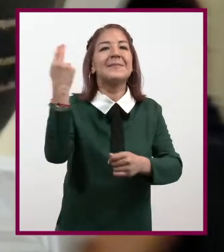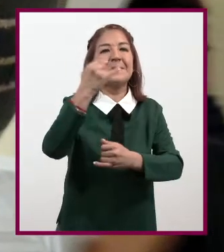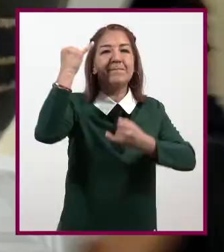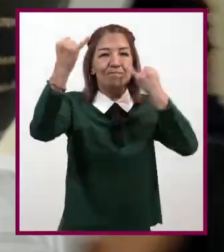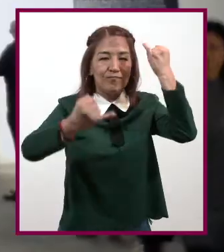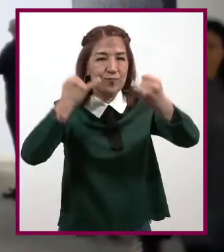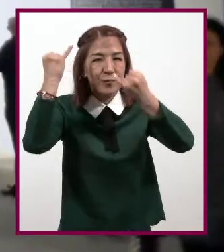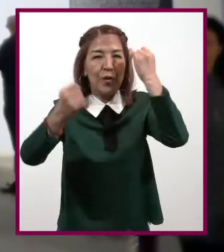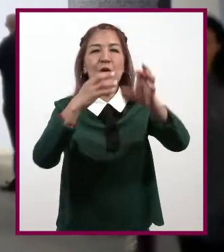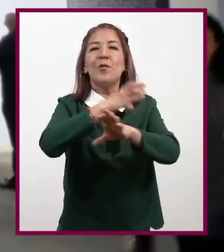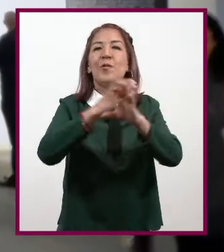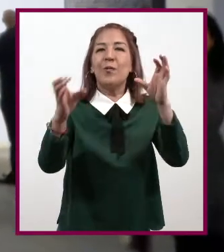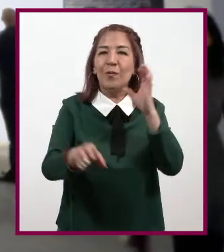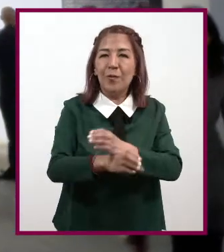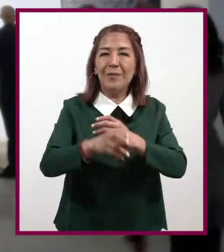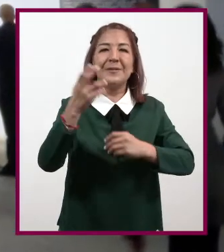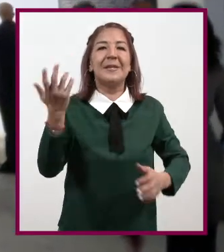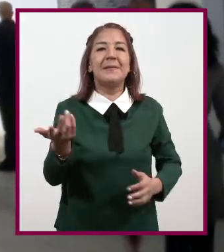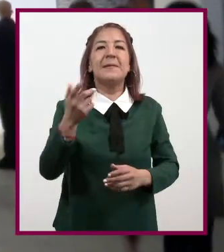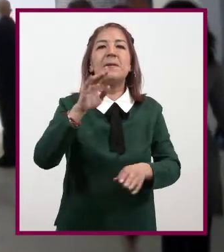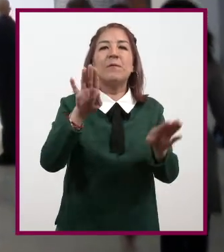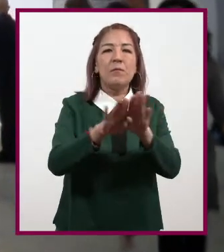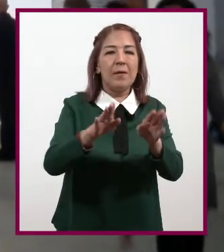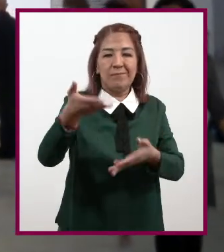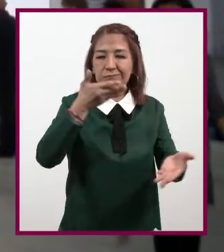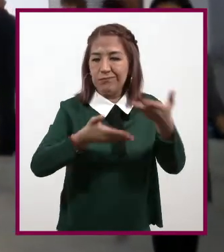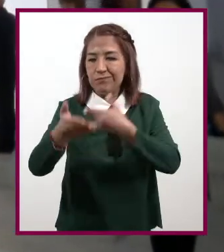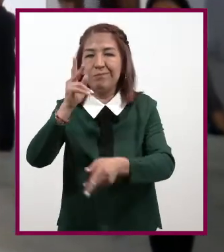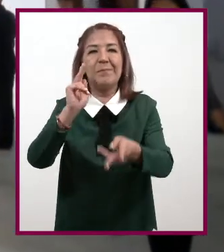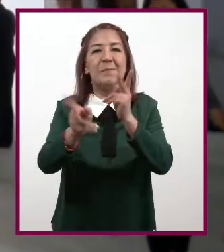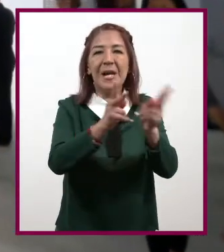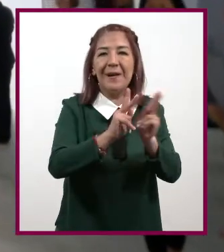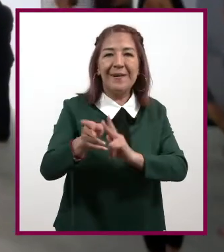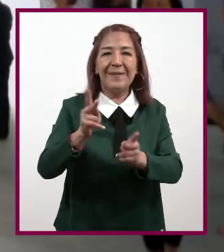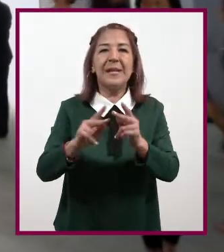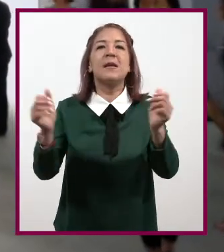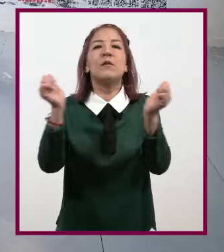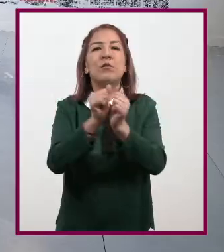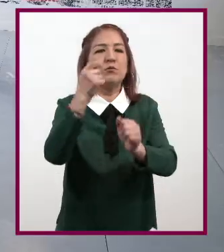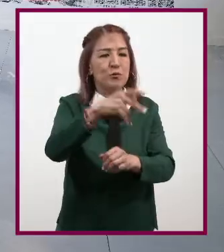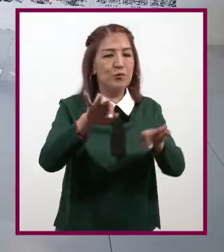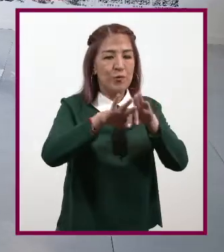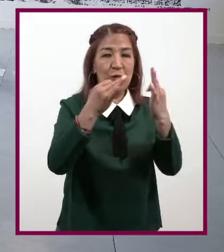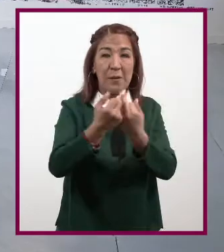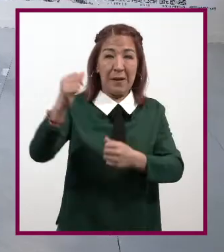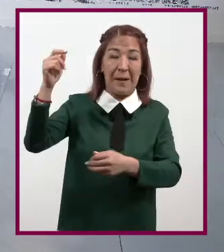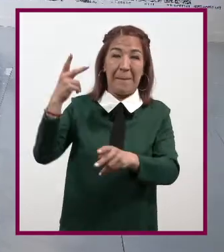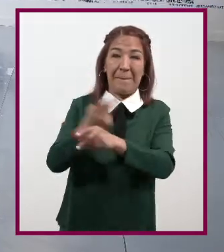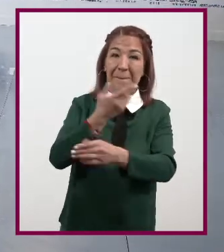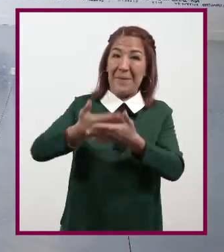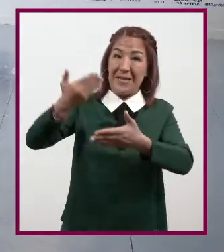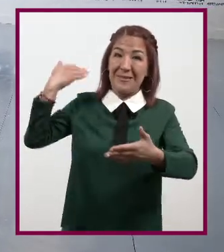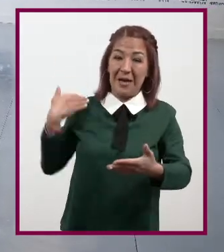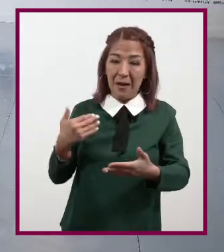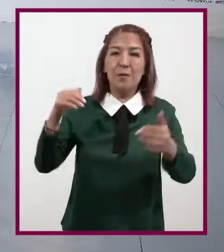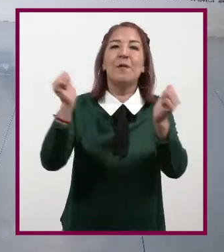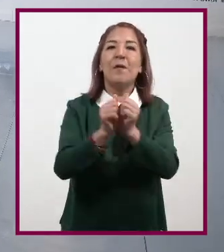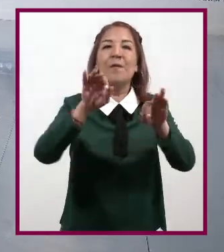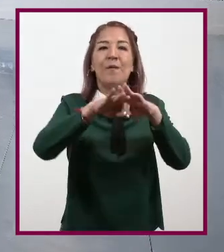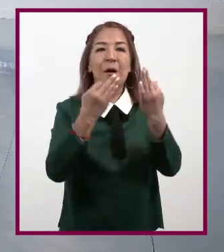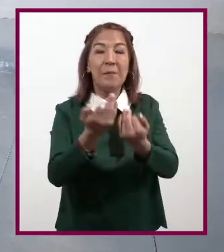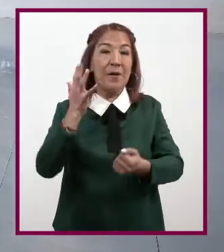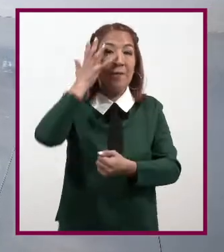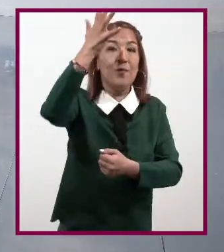es necesariamente de diálogo con formas anteriores y con formas futuras, con